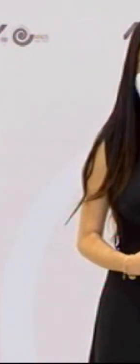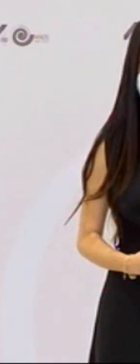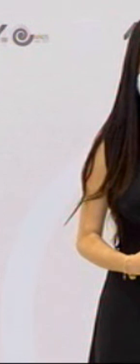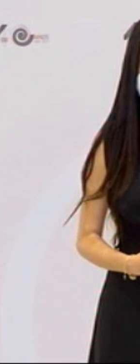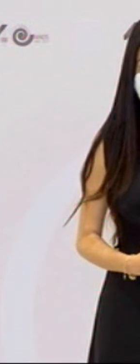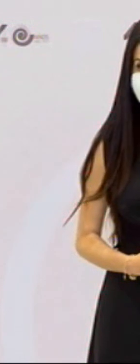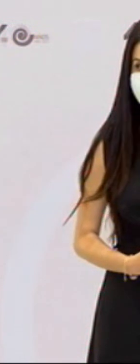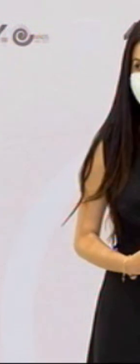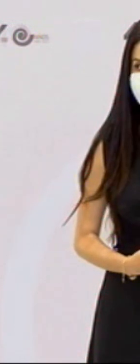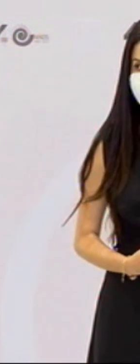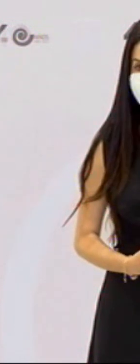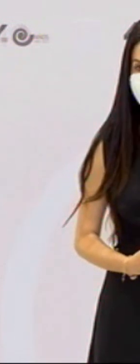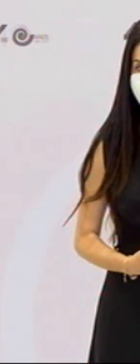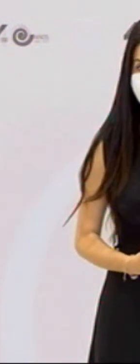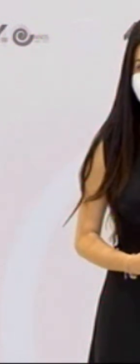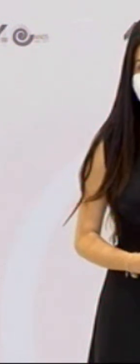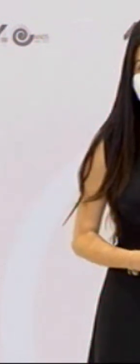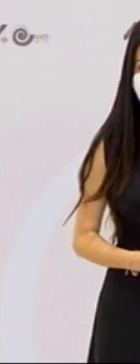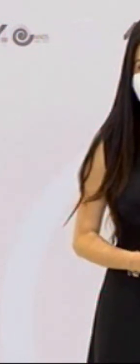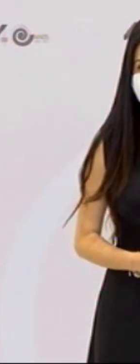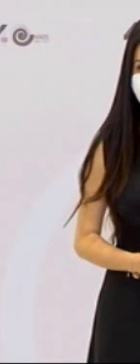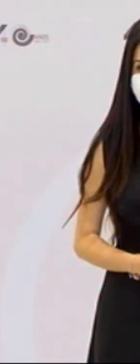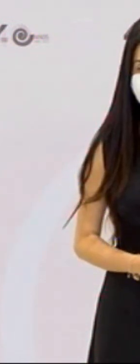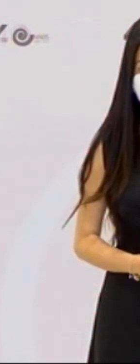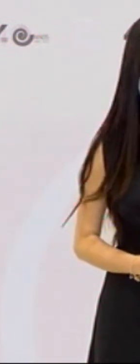doble insularidad parece que cada día se van